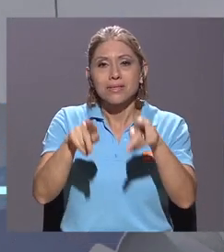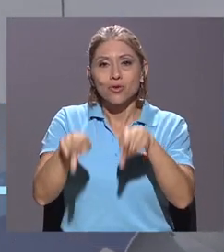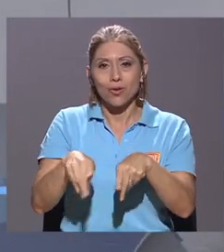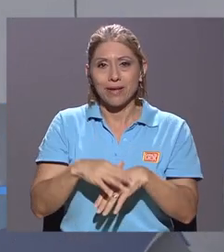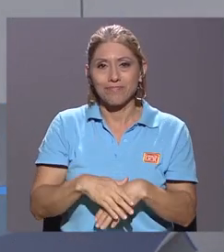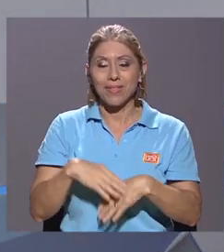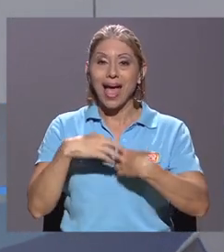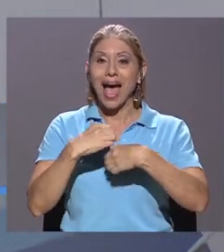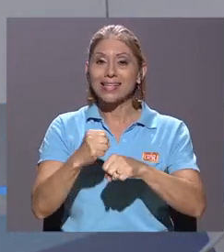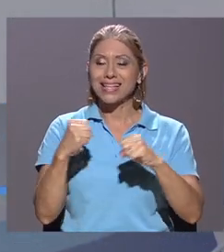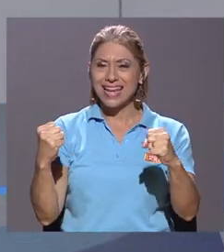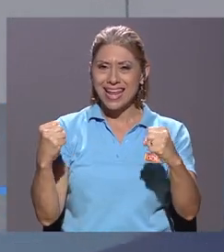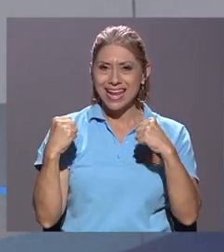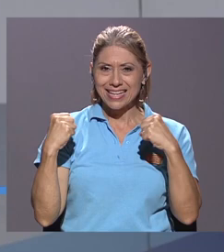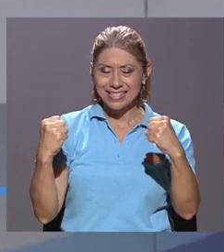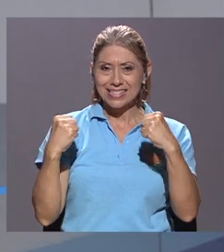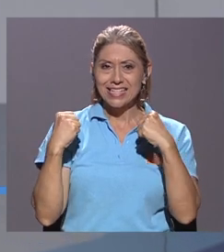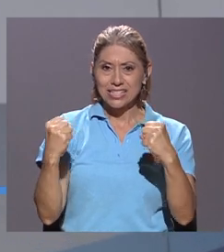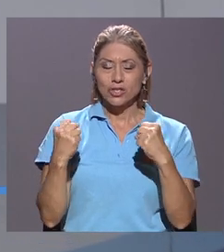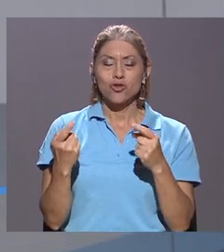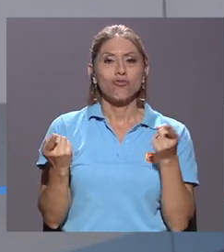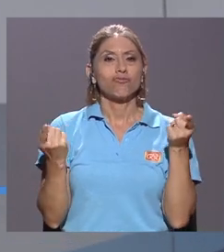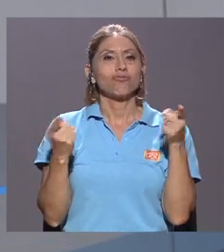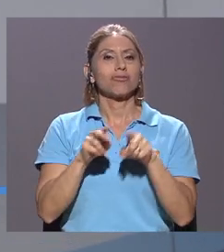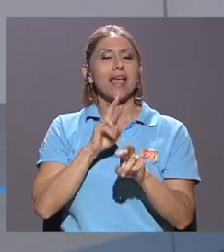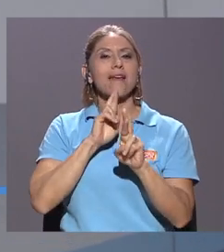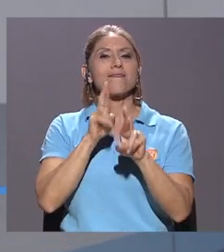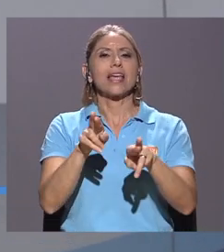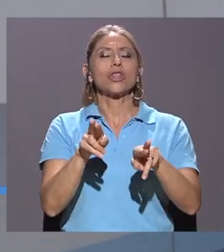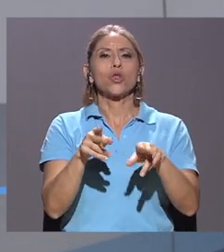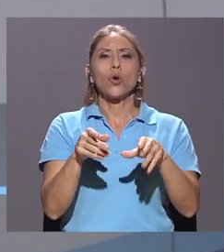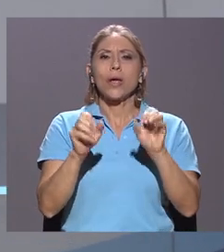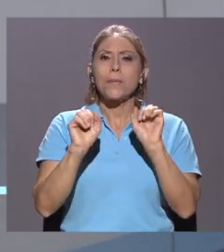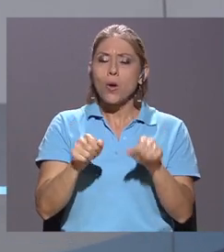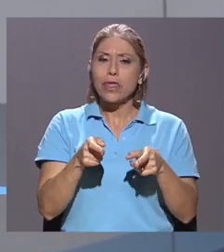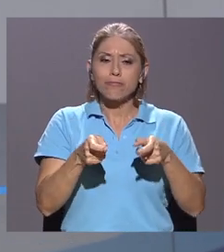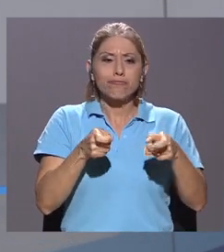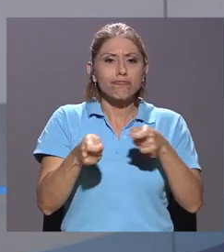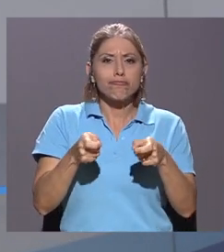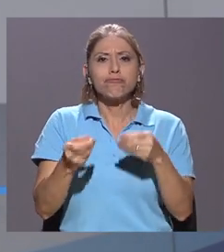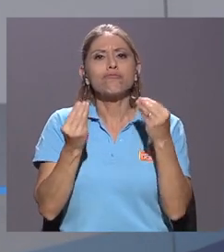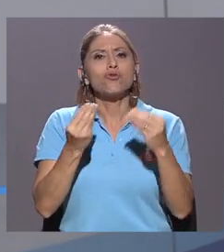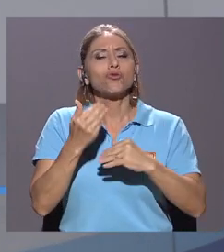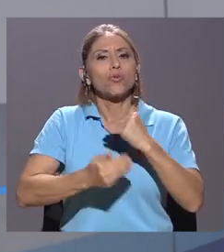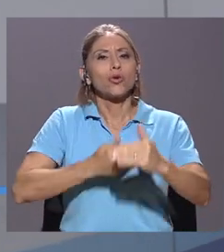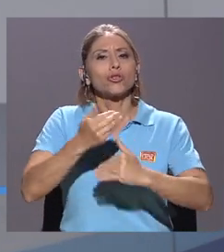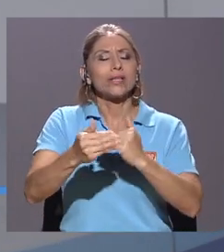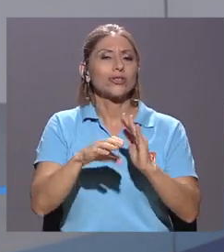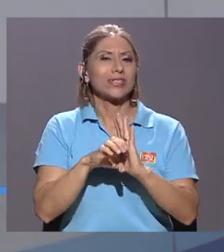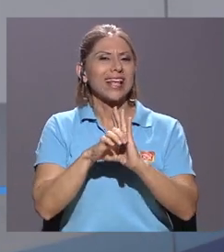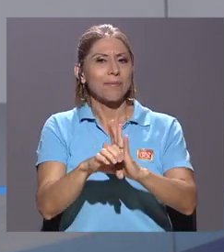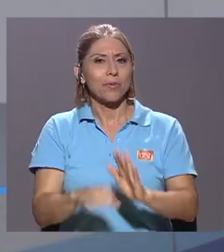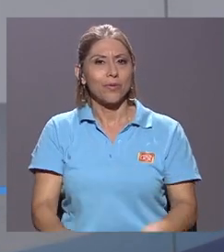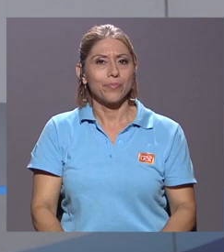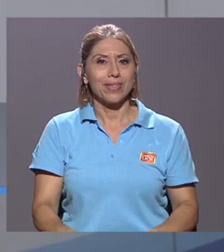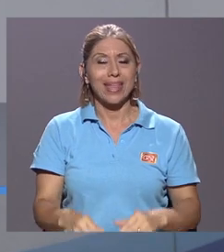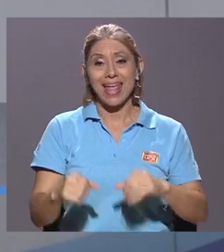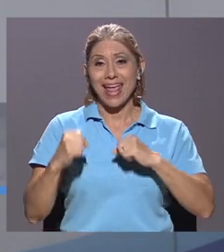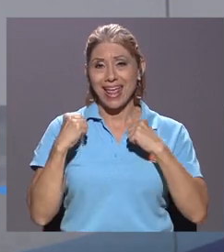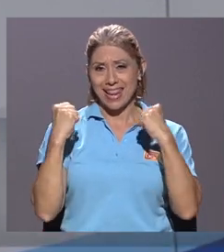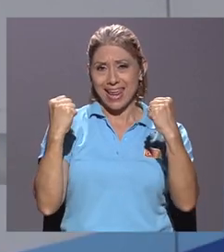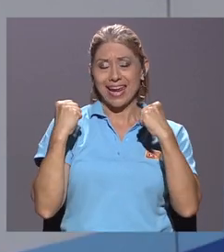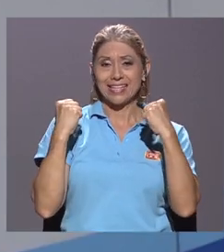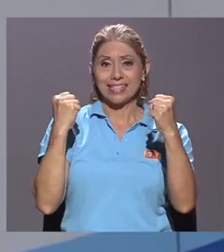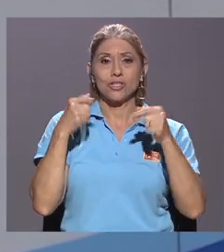ejercicio tendrá un efecto regulatorio en un montón de procesos por ejemplo el ejercicio regula la